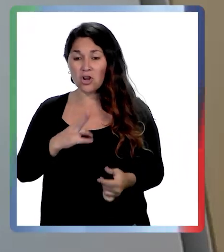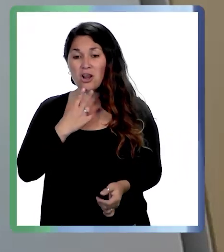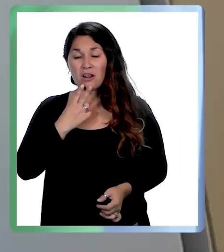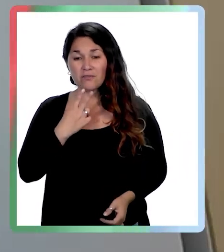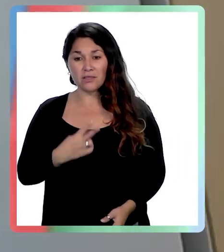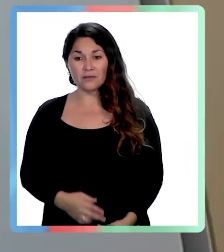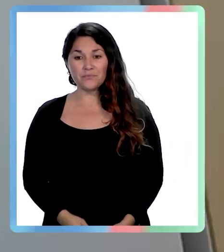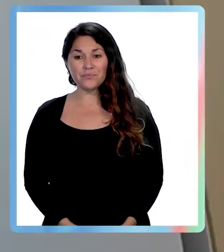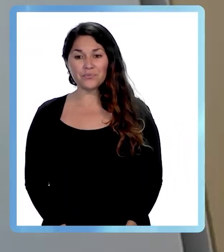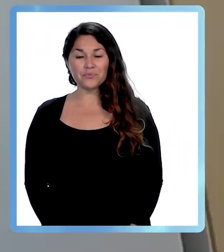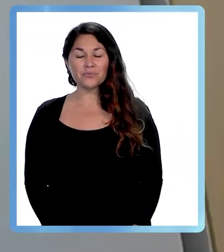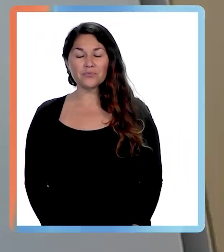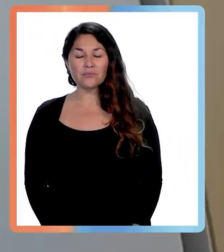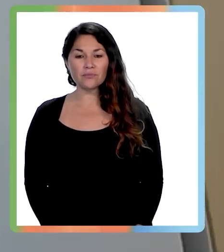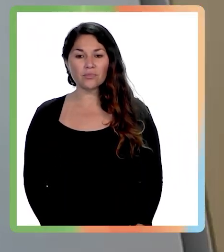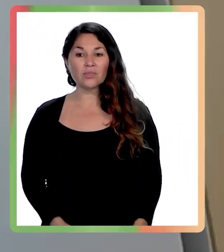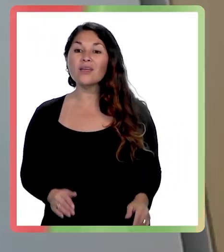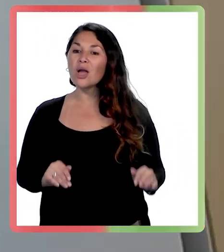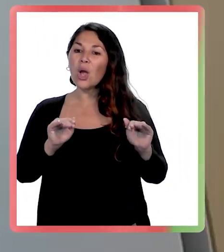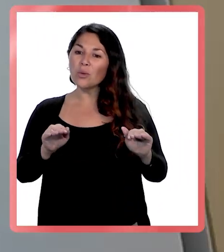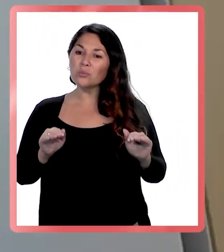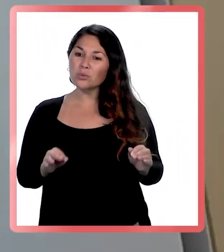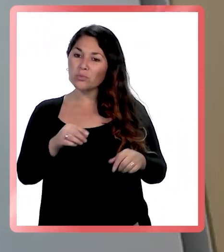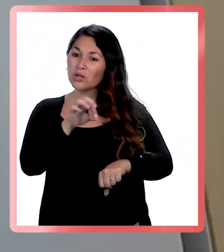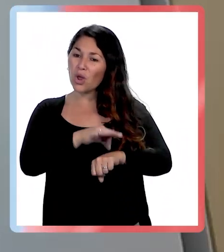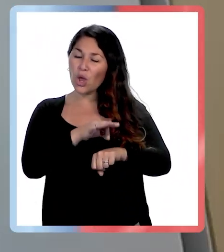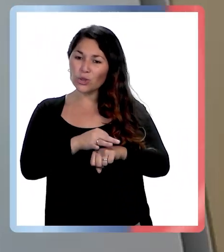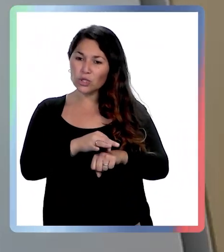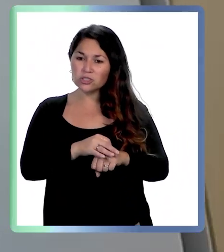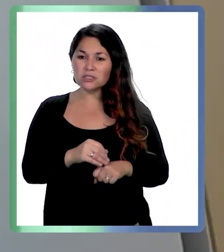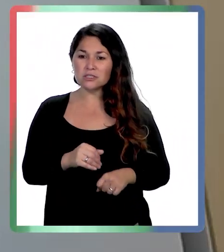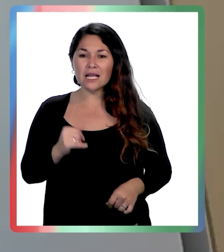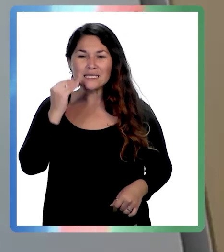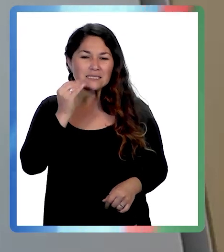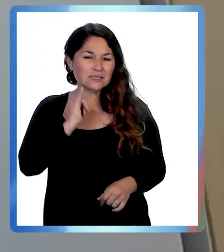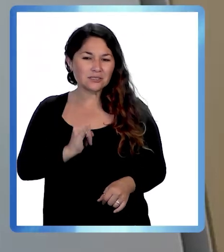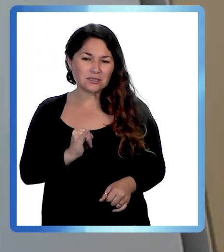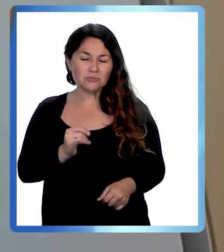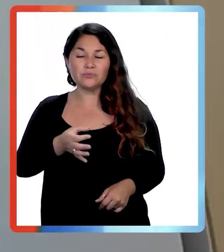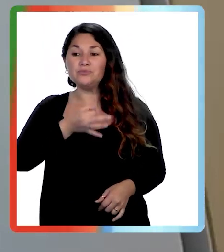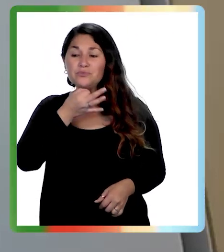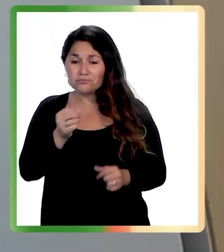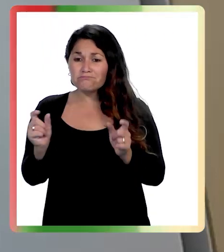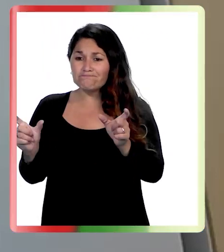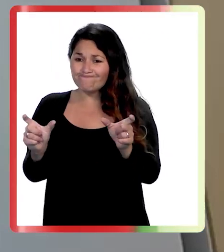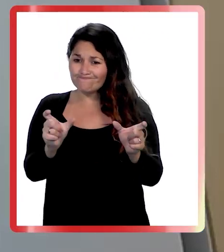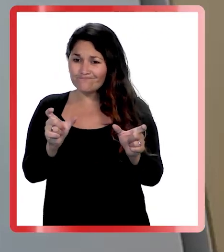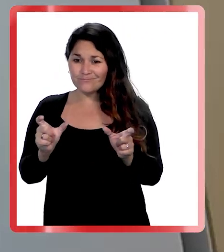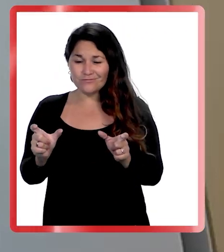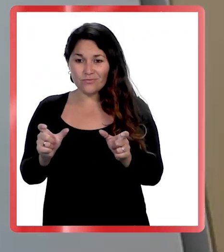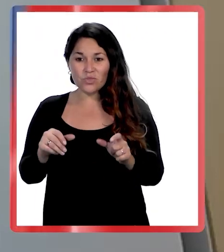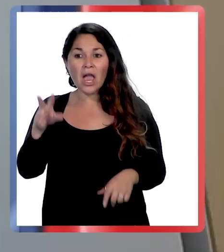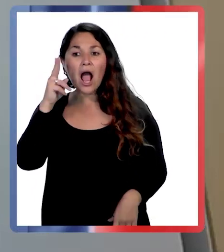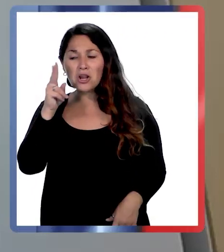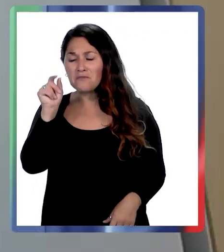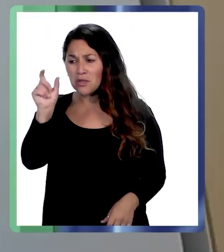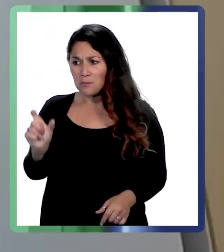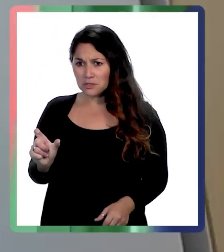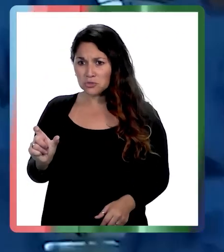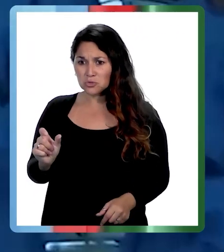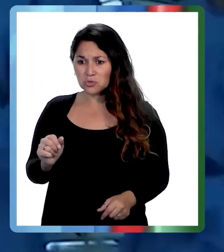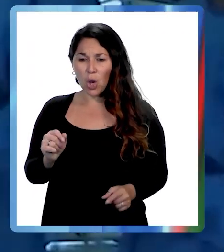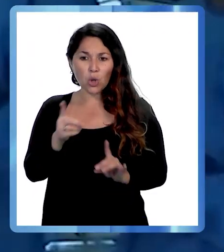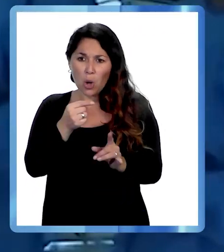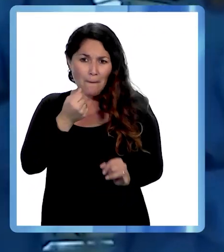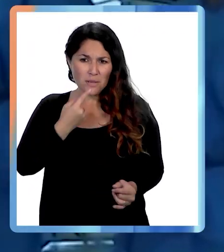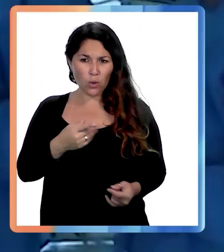en la vida de una persona. Y por eso que los médicos generales y todos los médicos que hacen atención primaria, que muchas veces ven a los